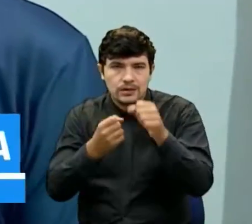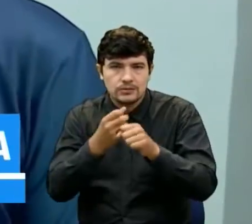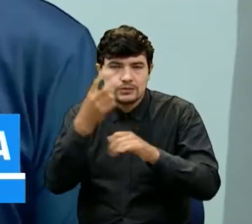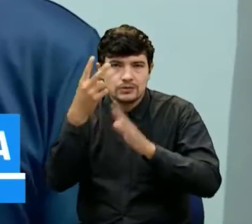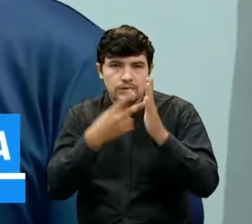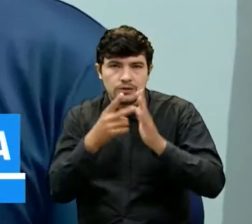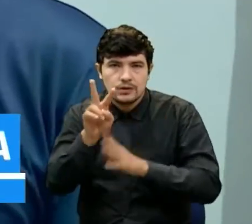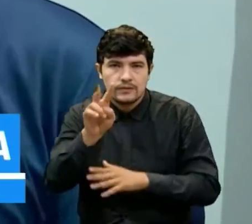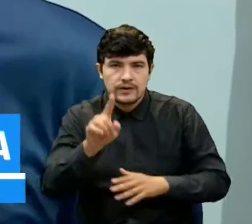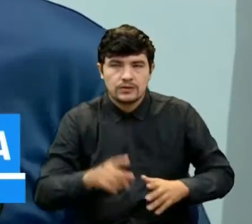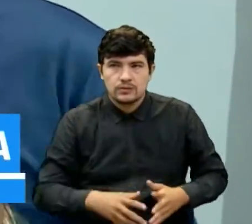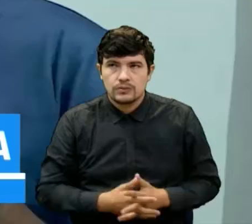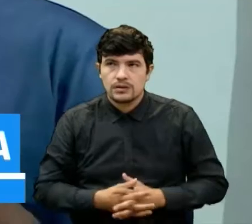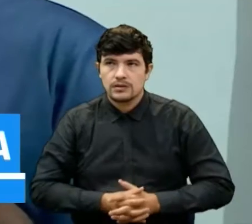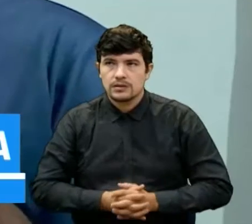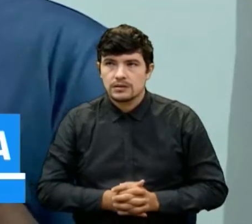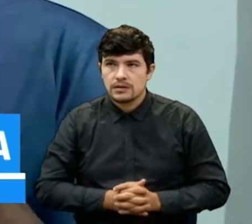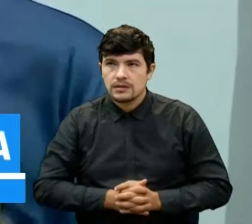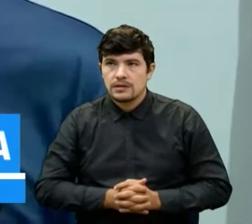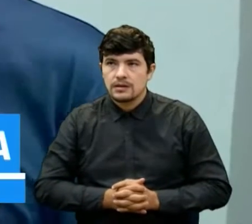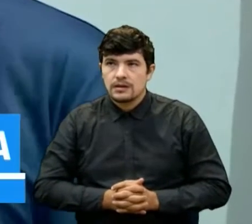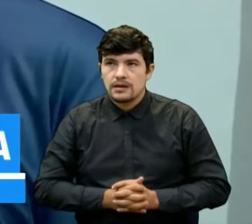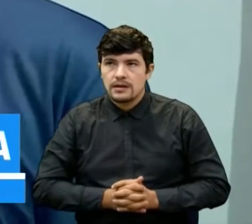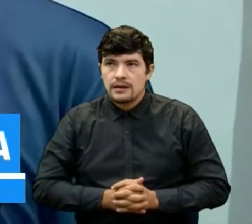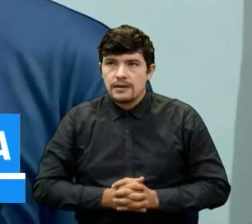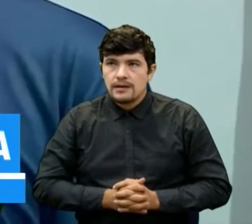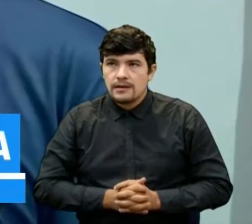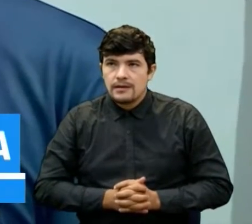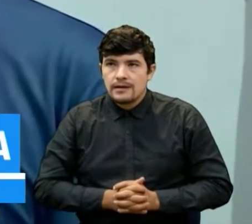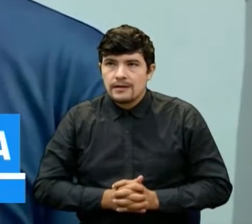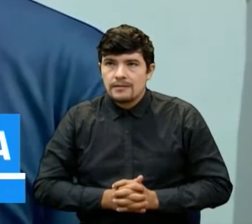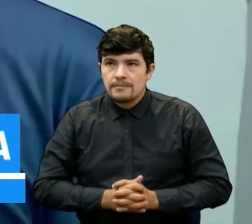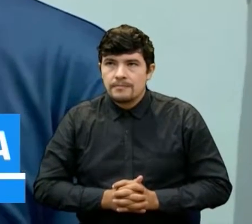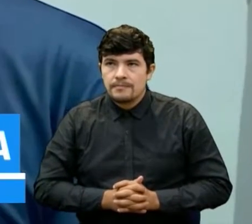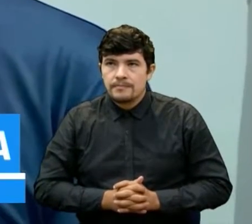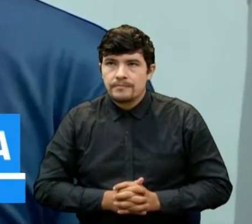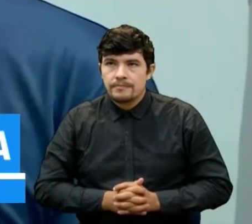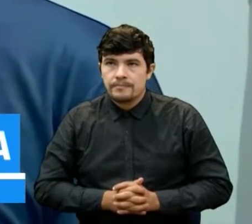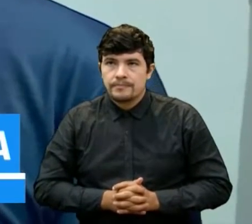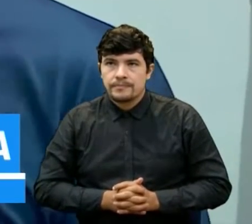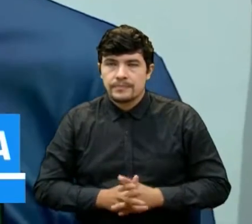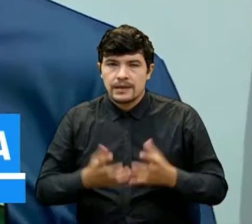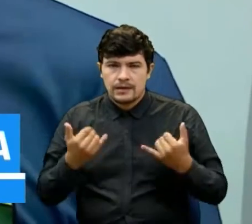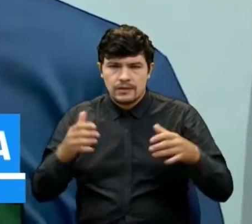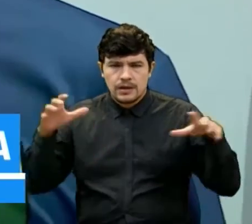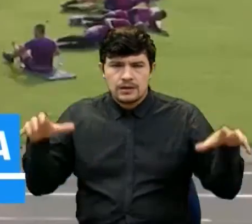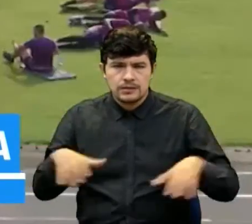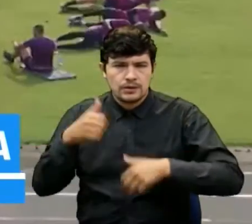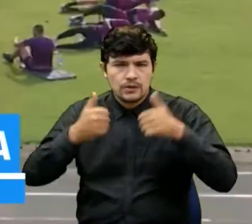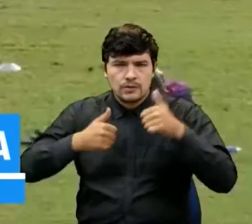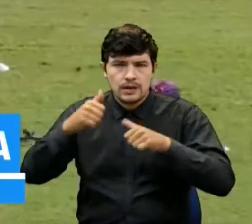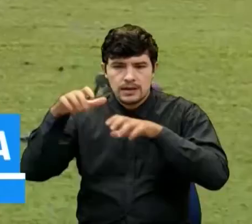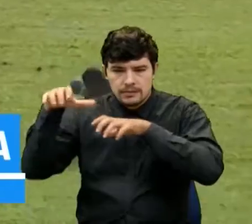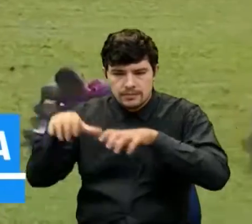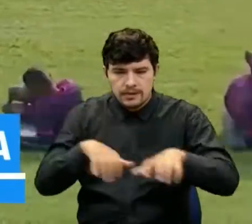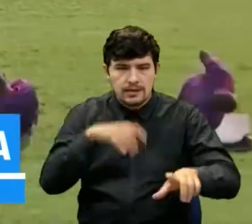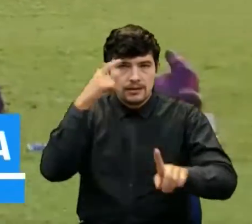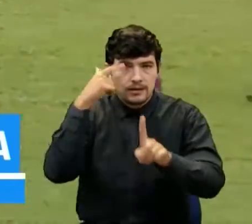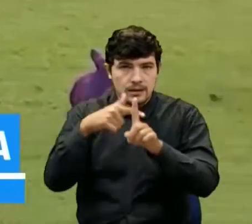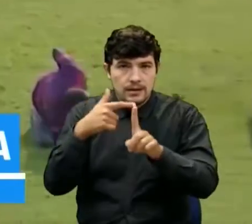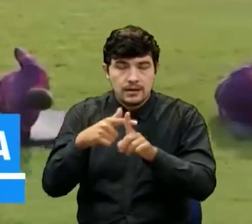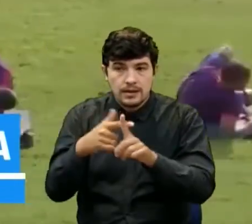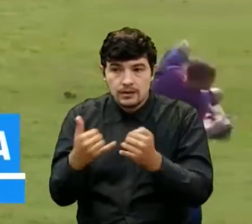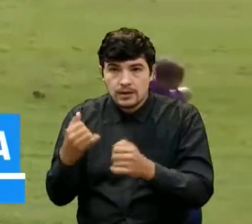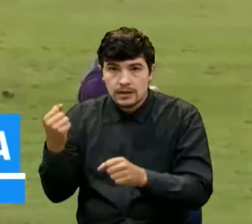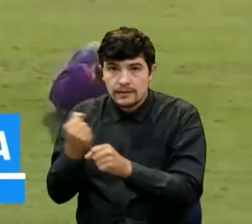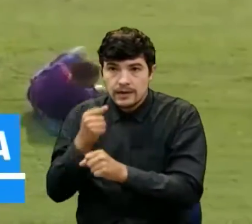se hicieron muy buenos partidos, sobre todo desde la actitud, que no es fácil mantener la actitud en estos momentos. Sanguinetti trabaja también